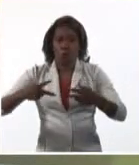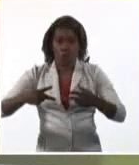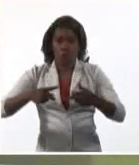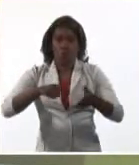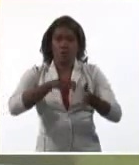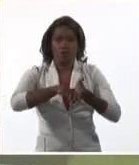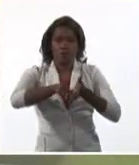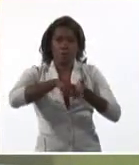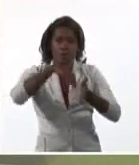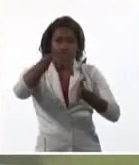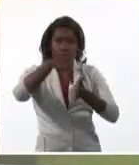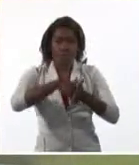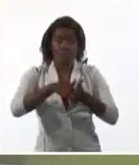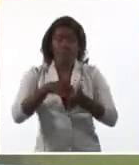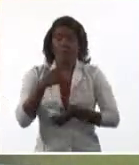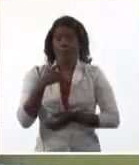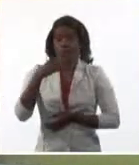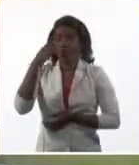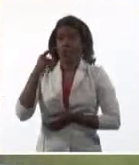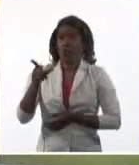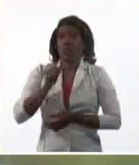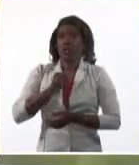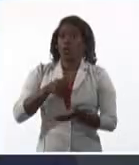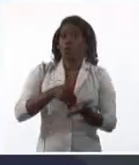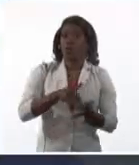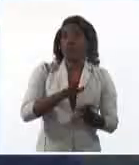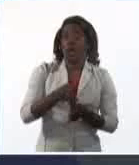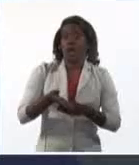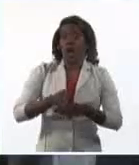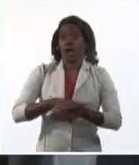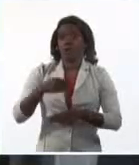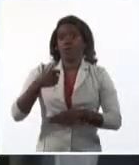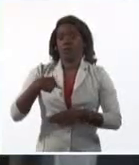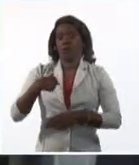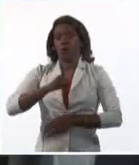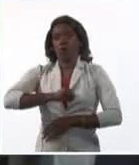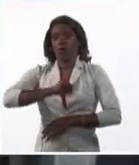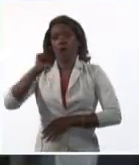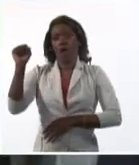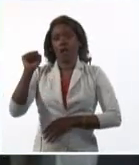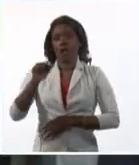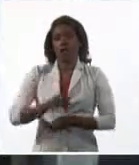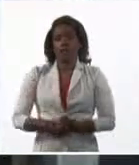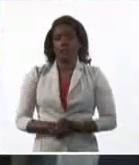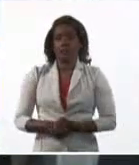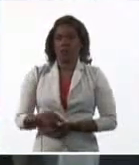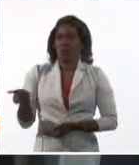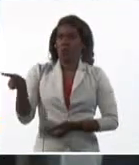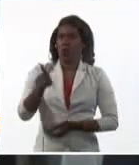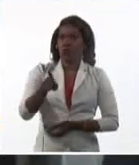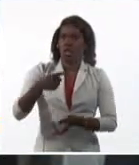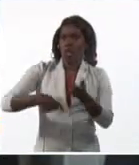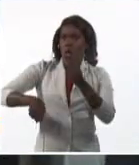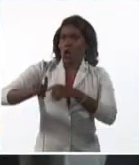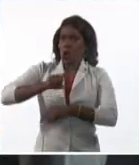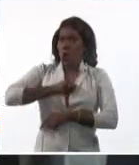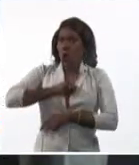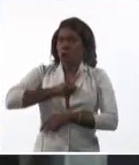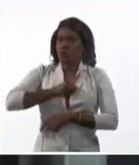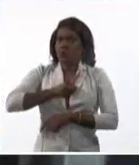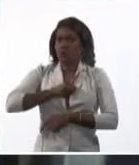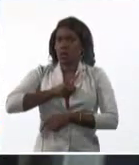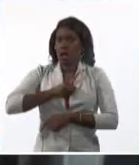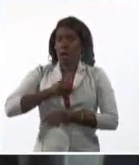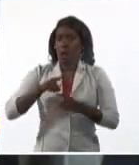quieren sacar del proceso antes de que pueda ganar. Esta fue una cacería de brujas política para interferir en las